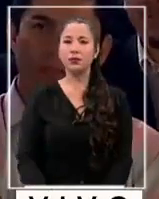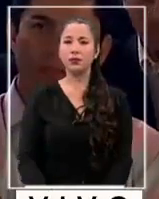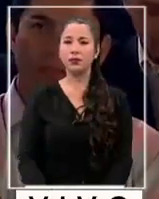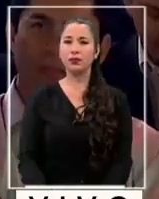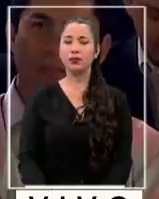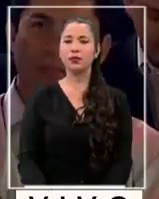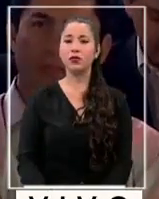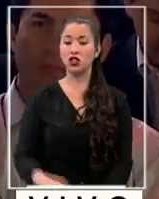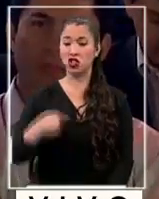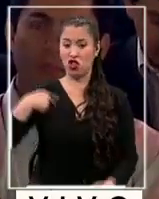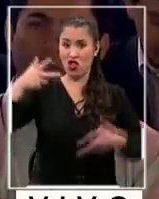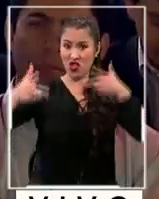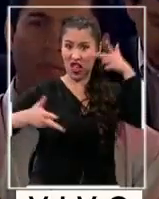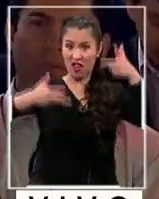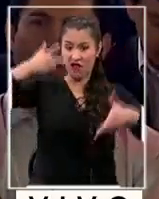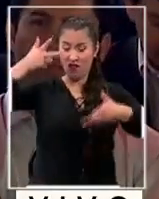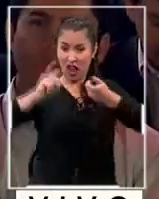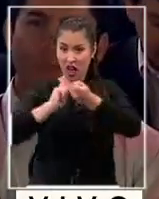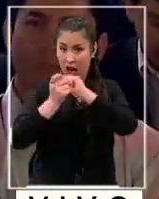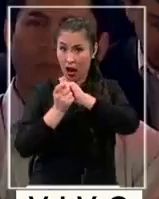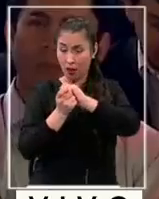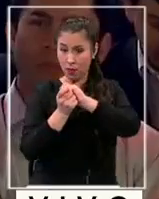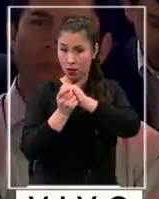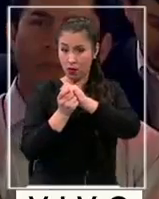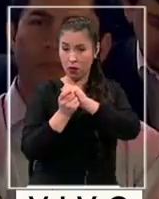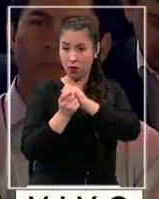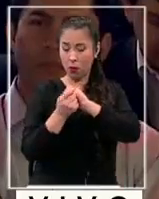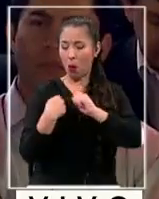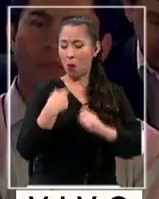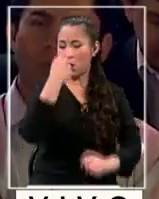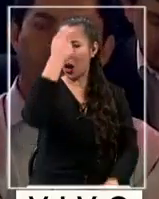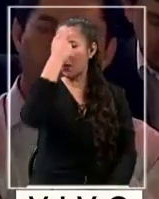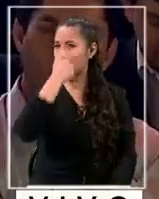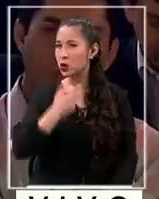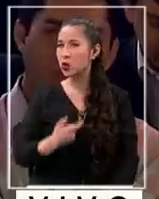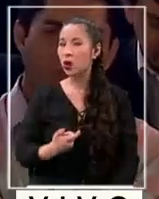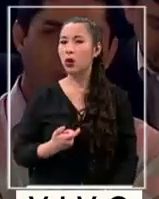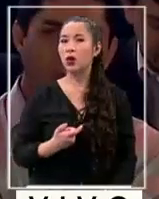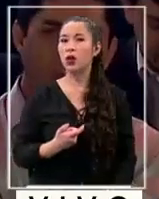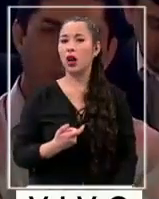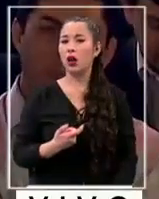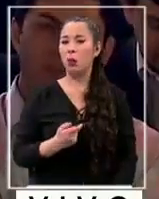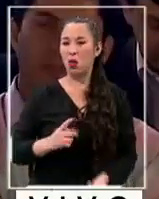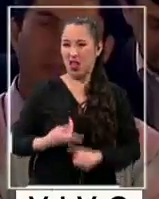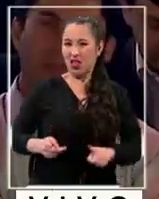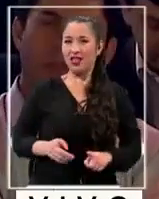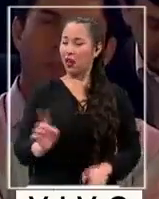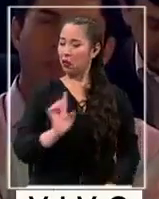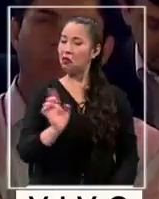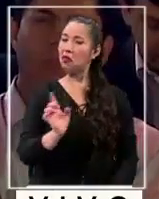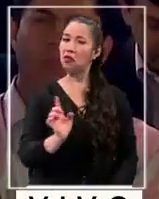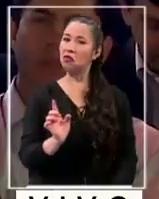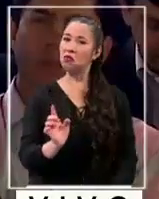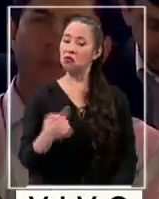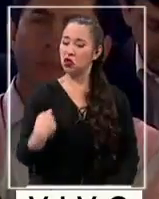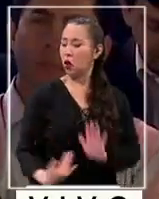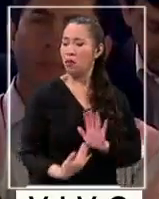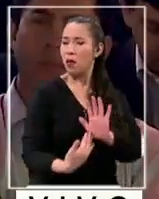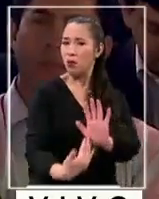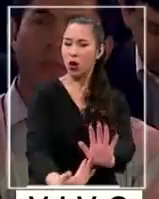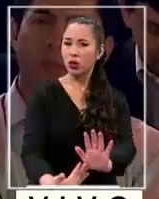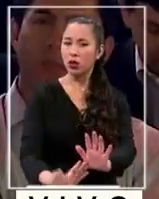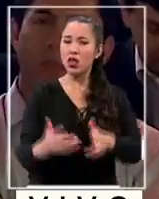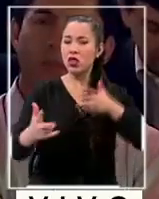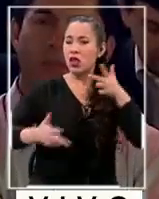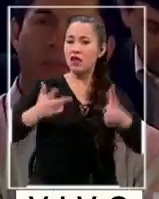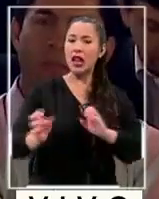No me disfrazo para mostrarme como una persona como no soy. No me disfrazo de nada, ni